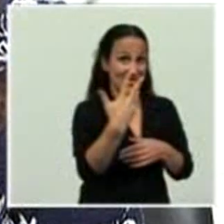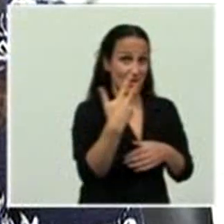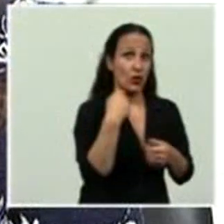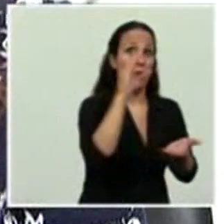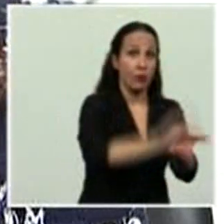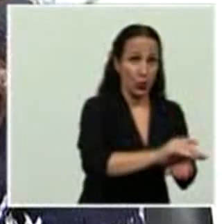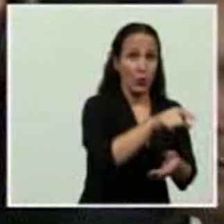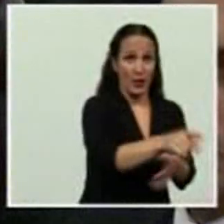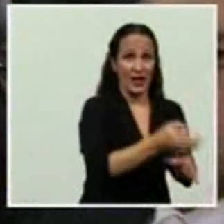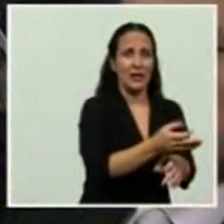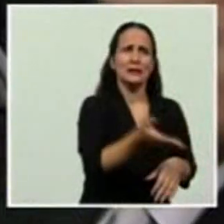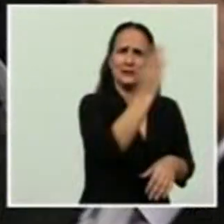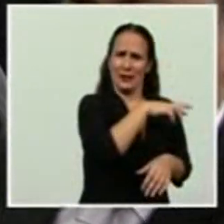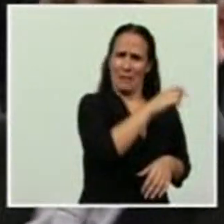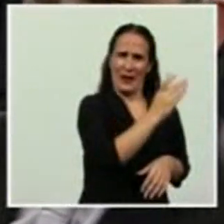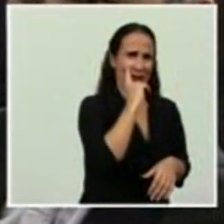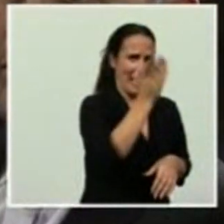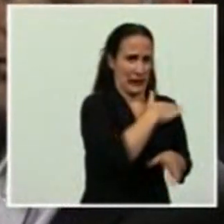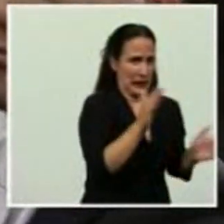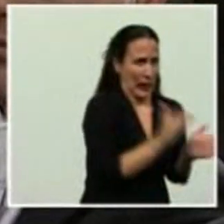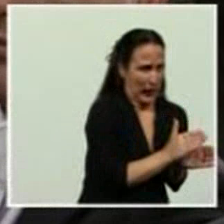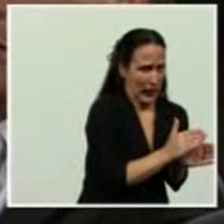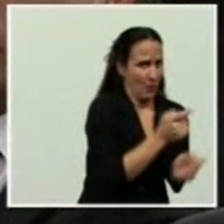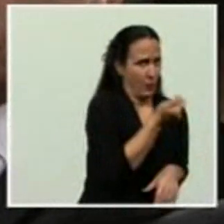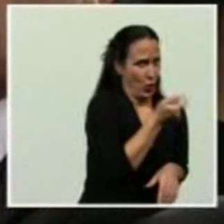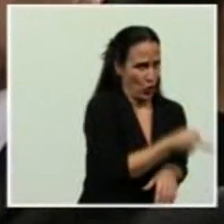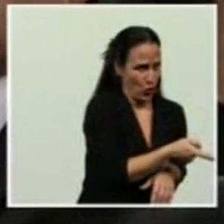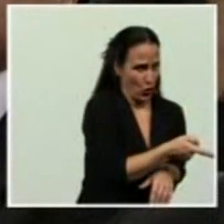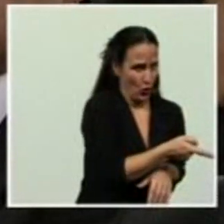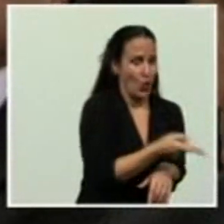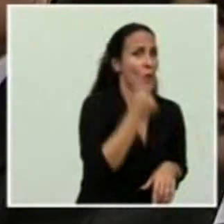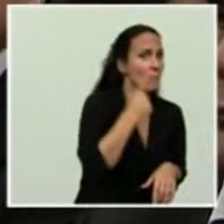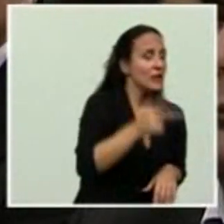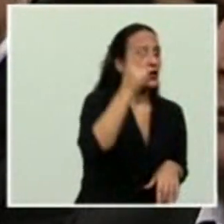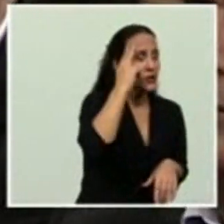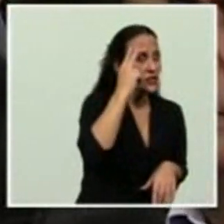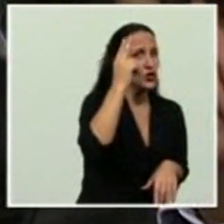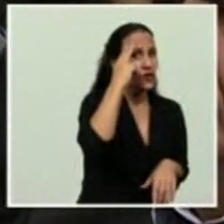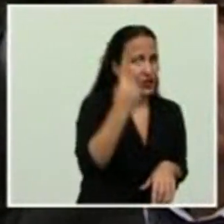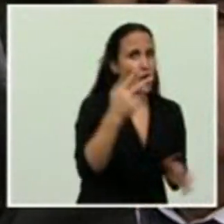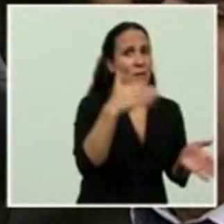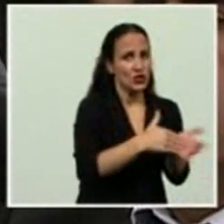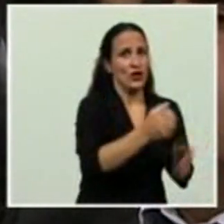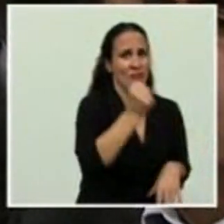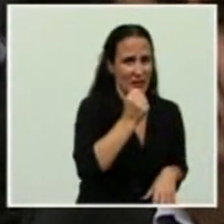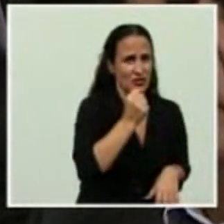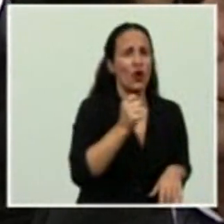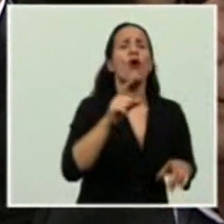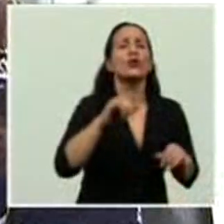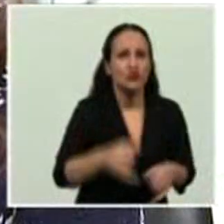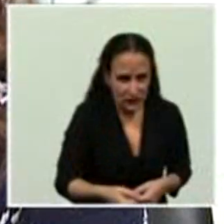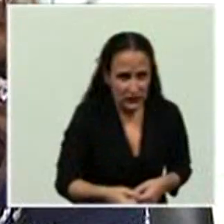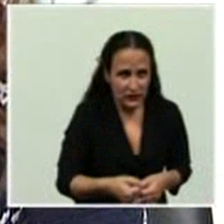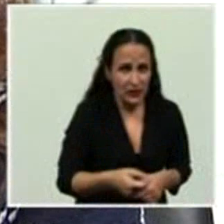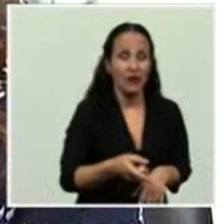sustancialmente reducido que eran exactamente 1992 millones de pesos Sí en el